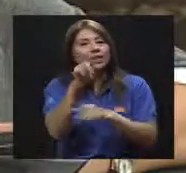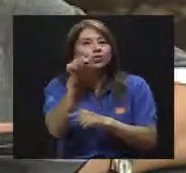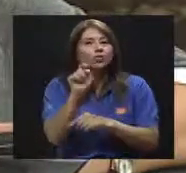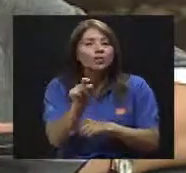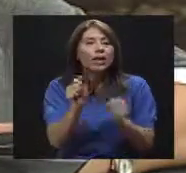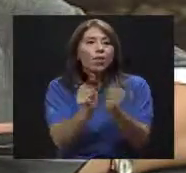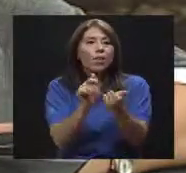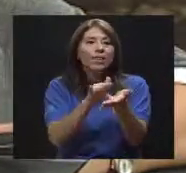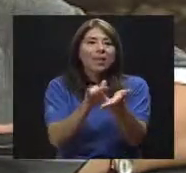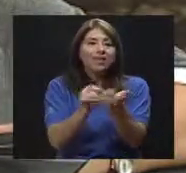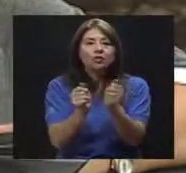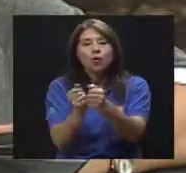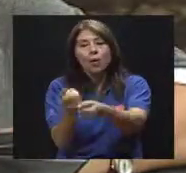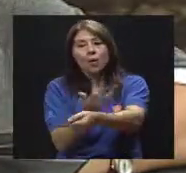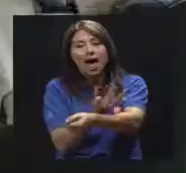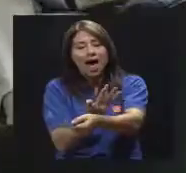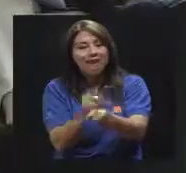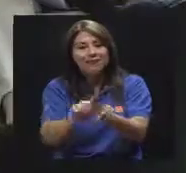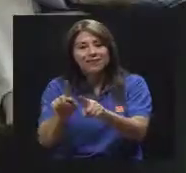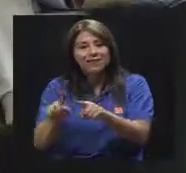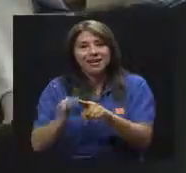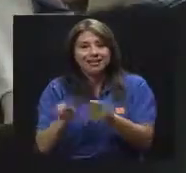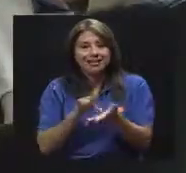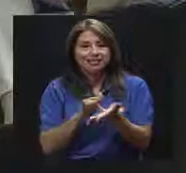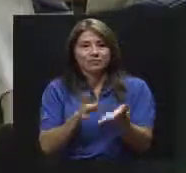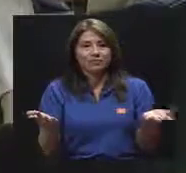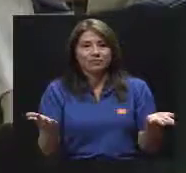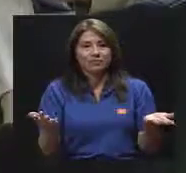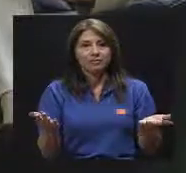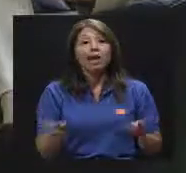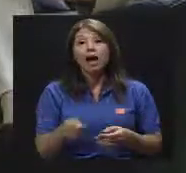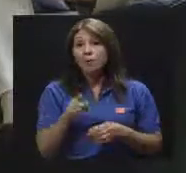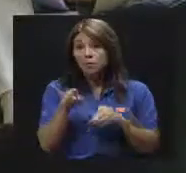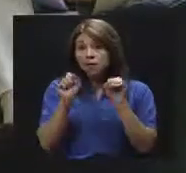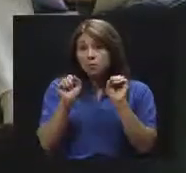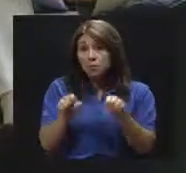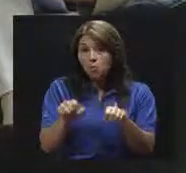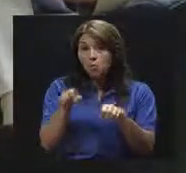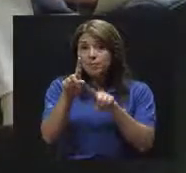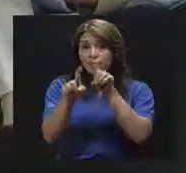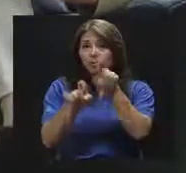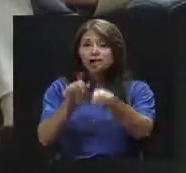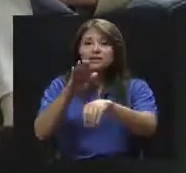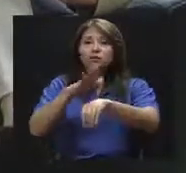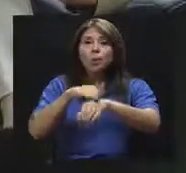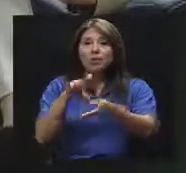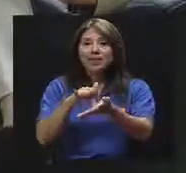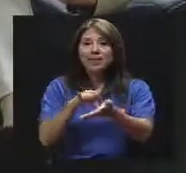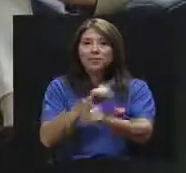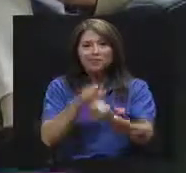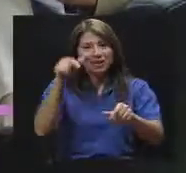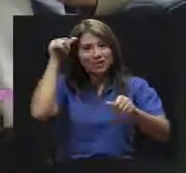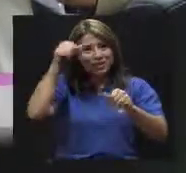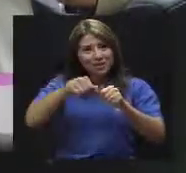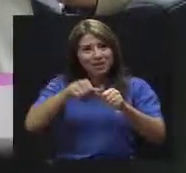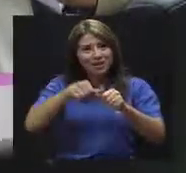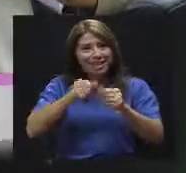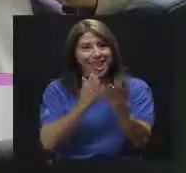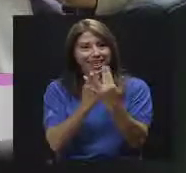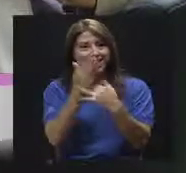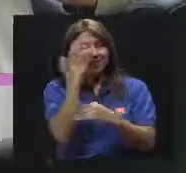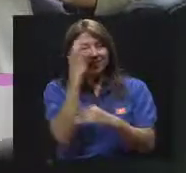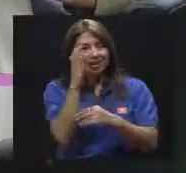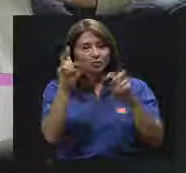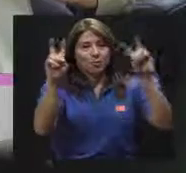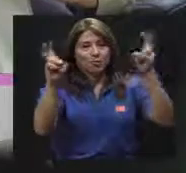medicamentos afines, plantas medicinales y demás. Bueno, y ahí pueden enviar entonces las consultas de medicamentos, pero recuerden que en nuestro